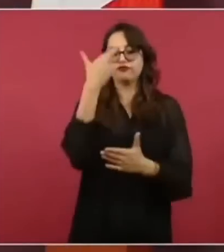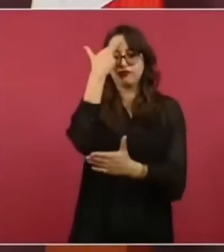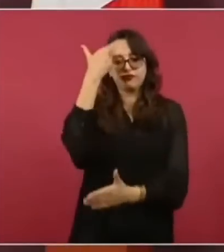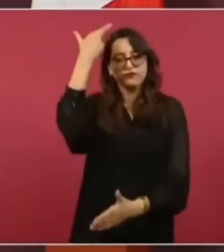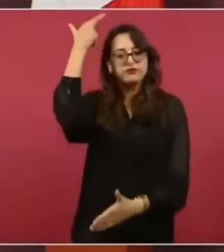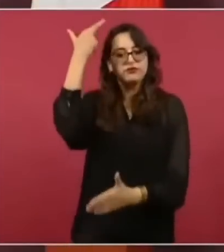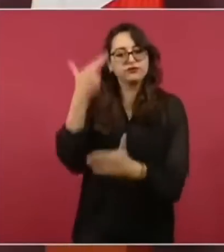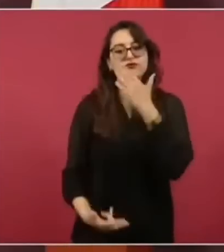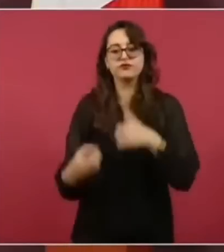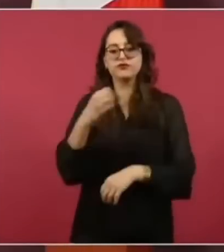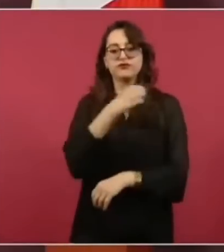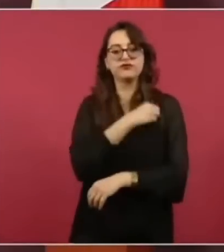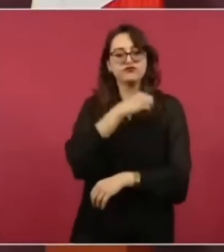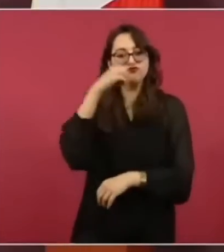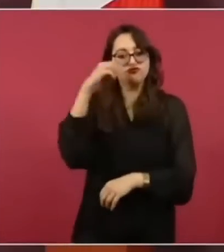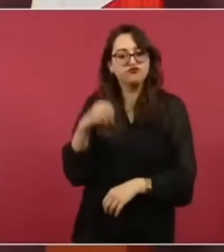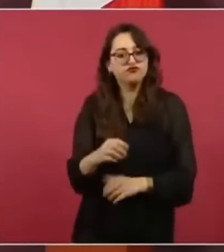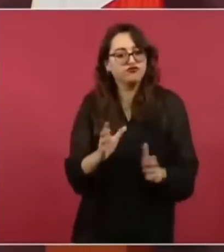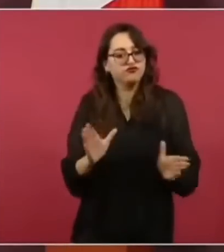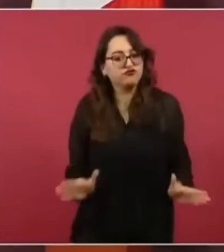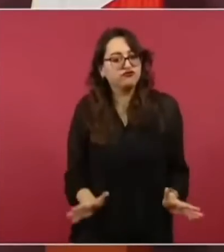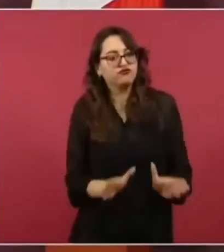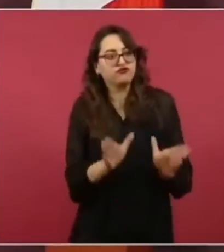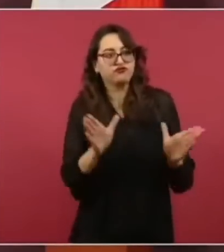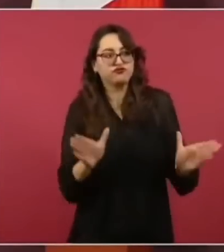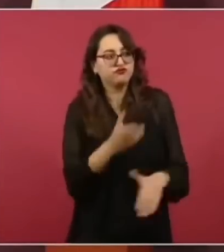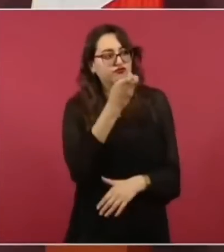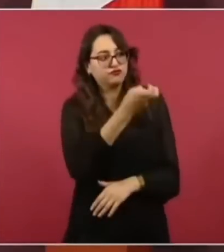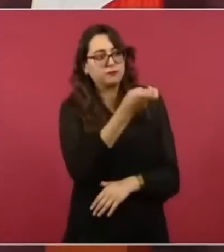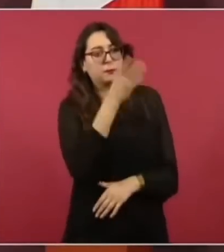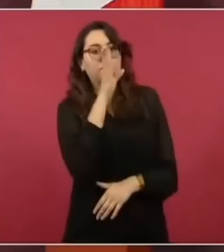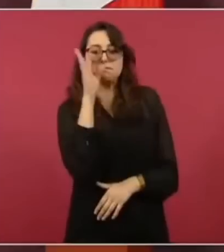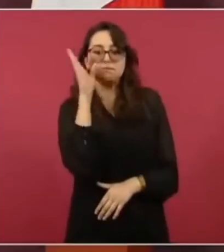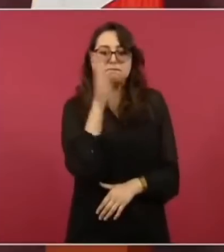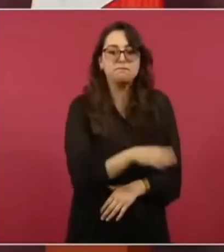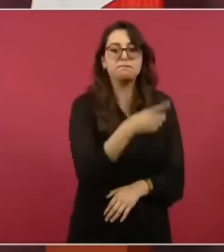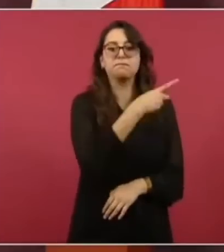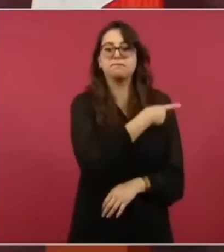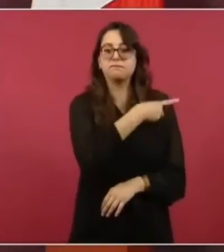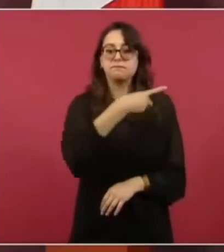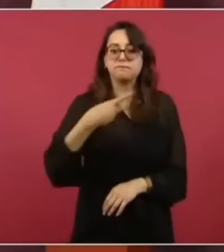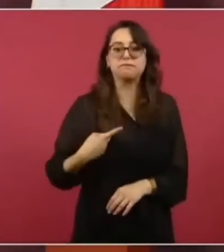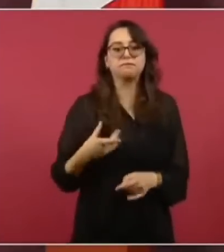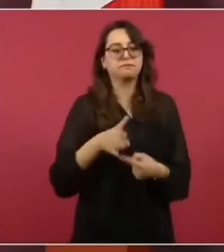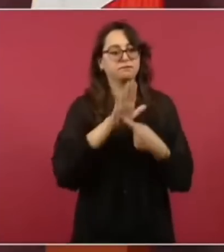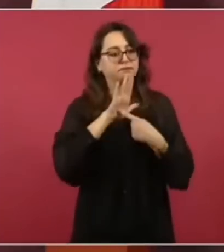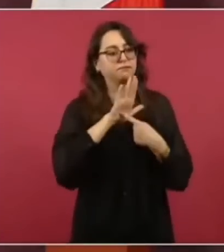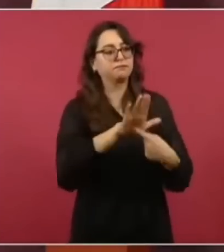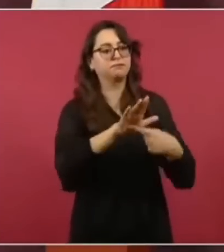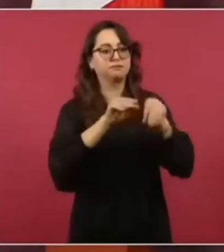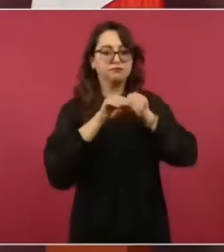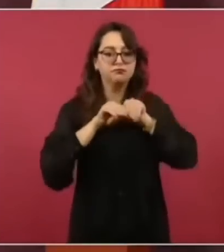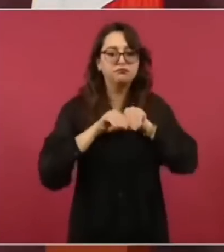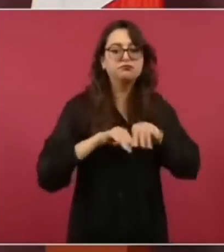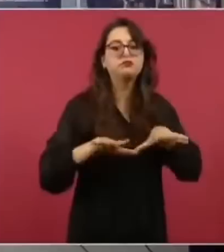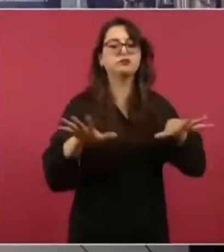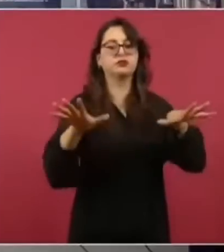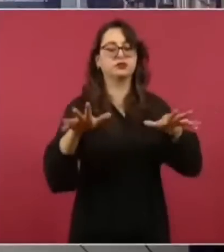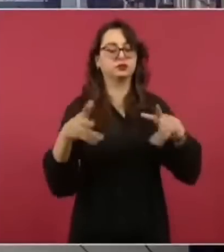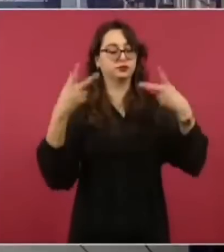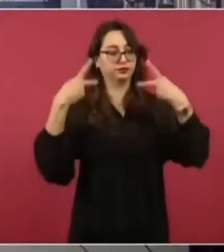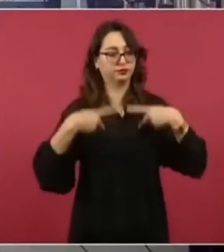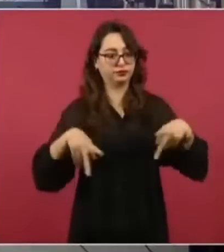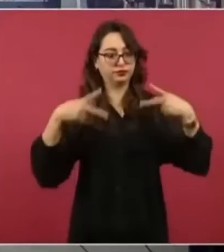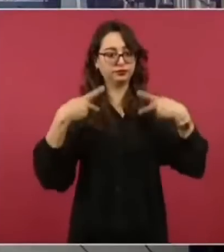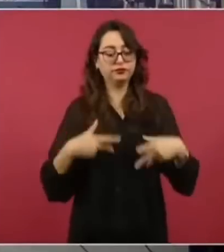dirigir toda nuestra atención en hacer ver a los estadounidenses de buena